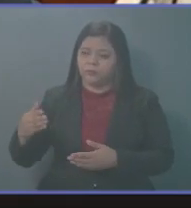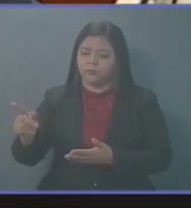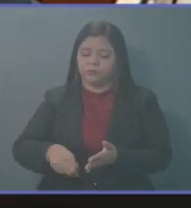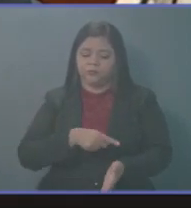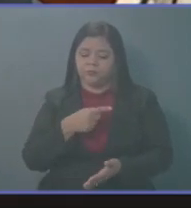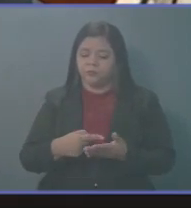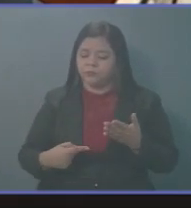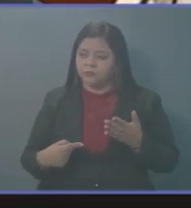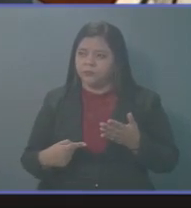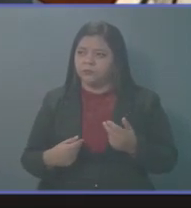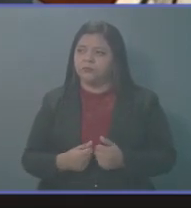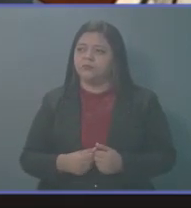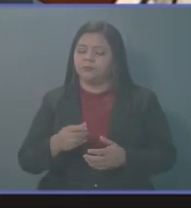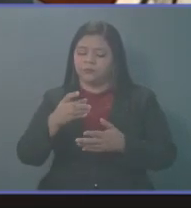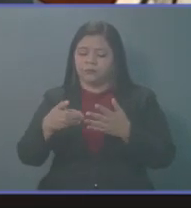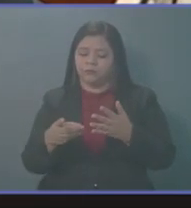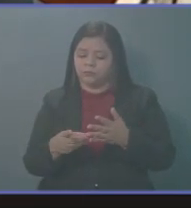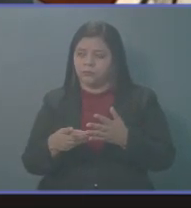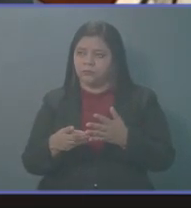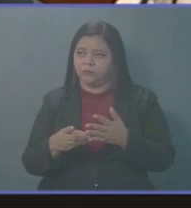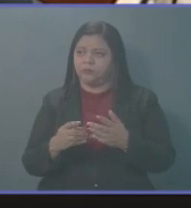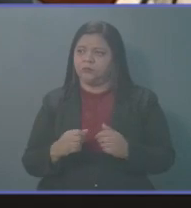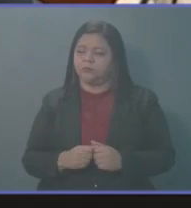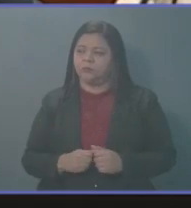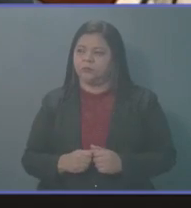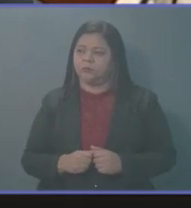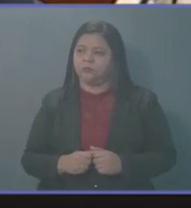vetado el decreto,